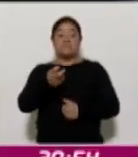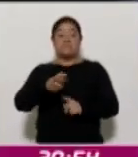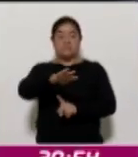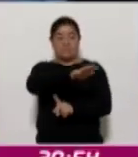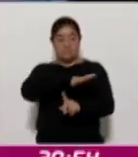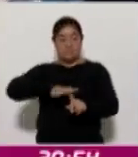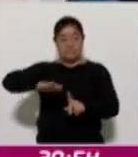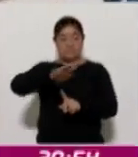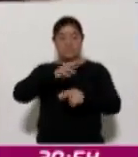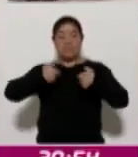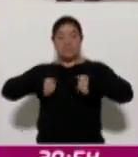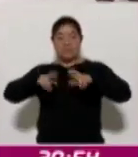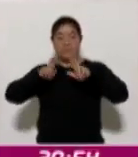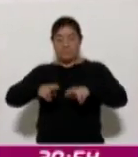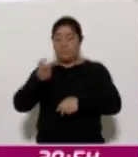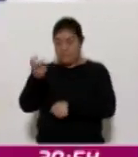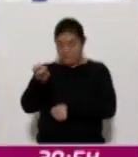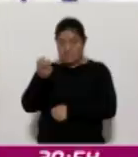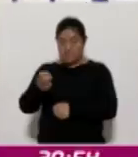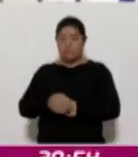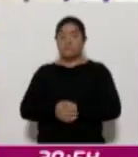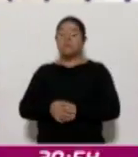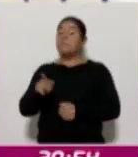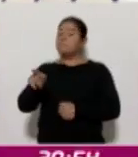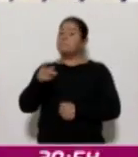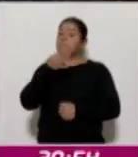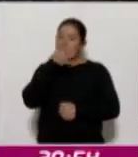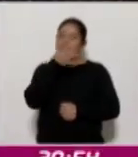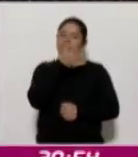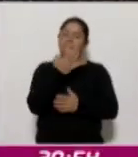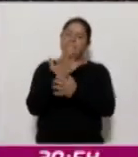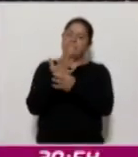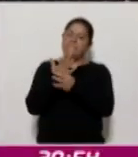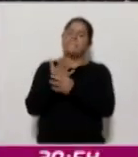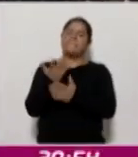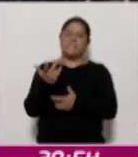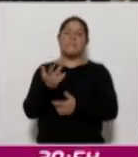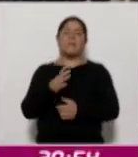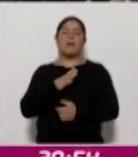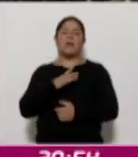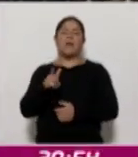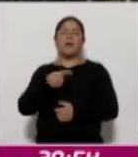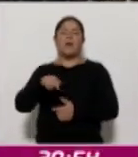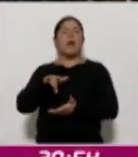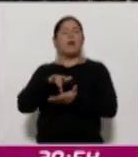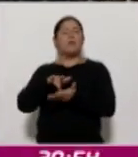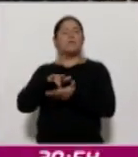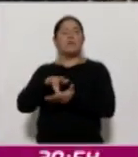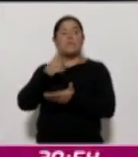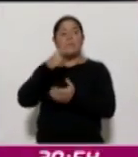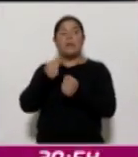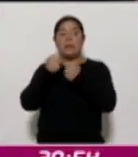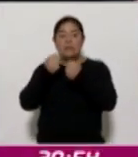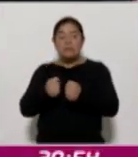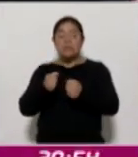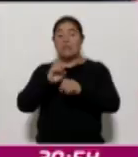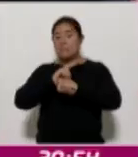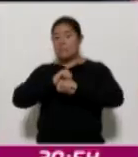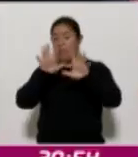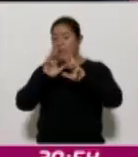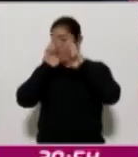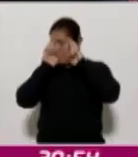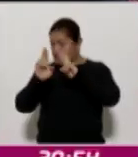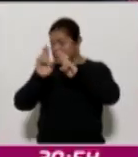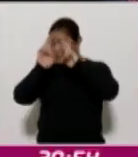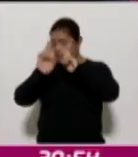los representantes de dichos organismos expresaron su agradecimiento por la colaboración recibida para garantizar la transparencia y el respeto